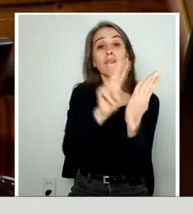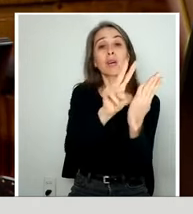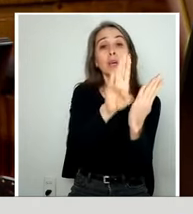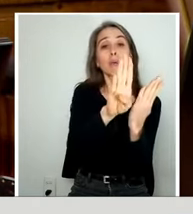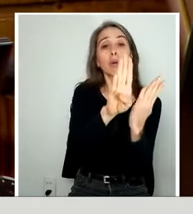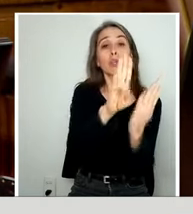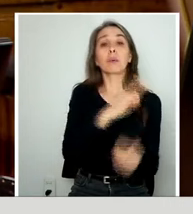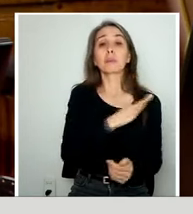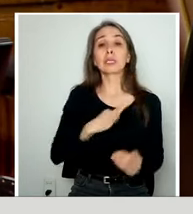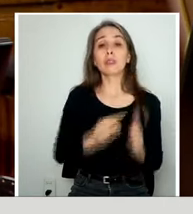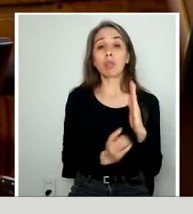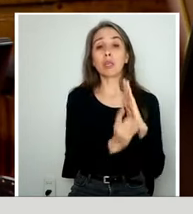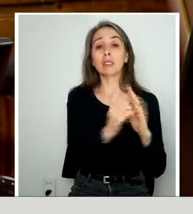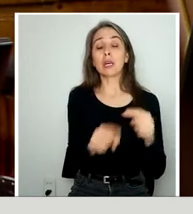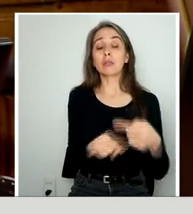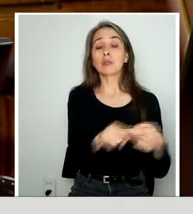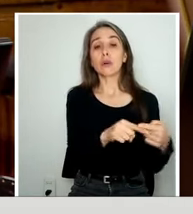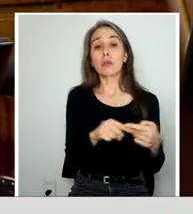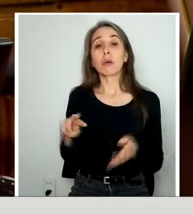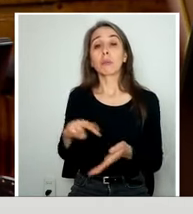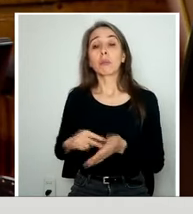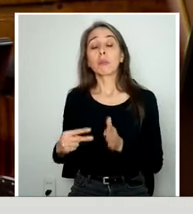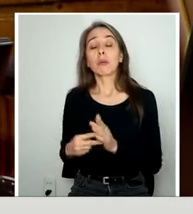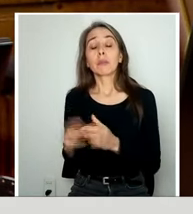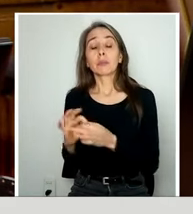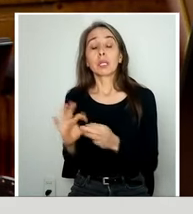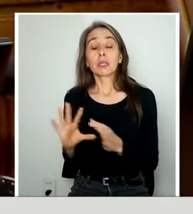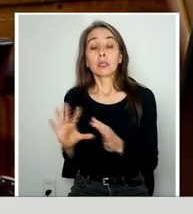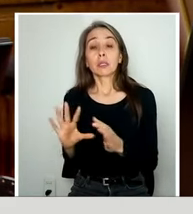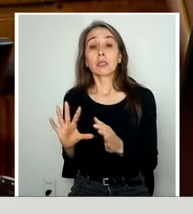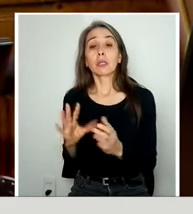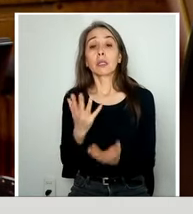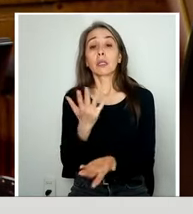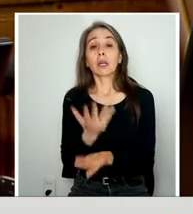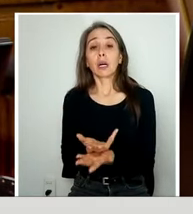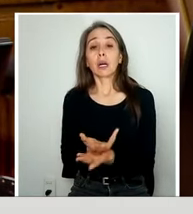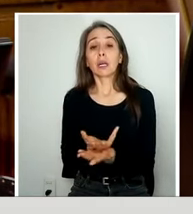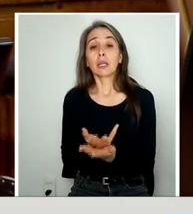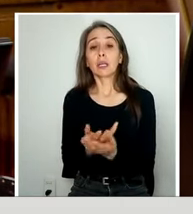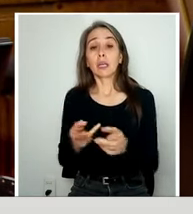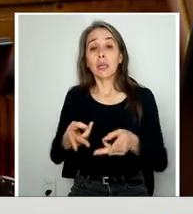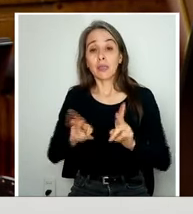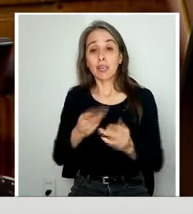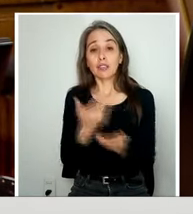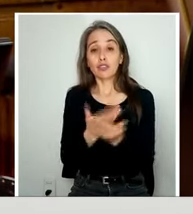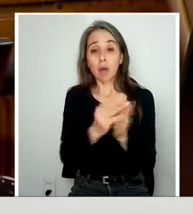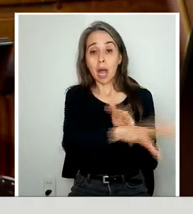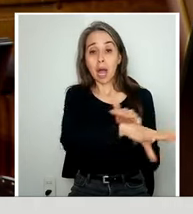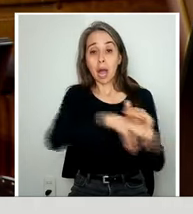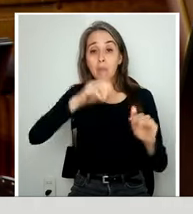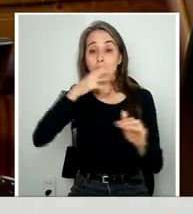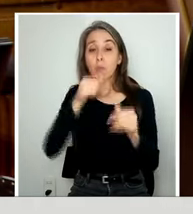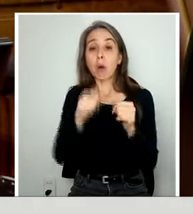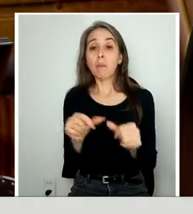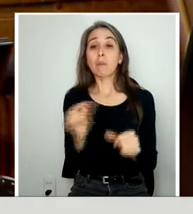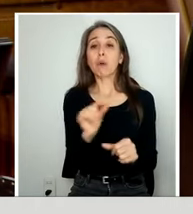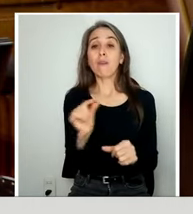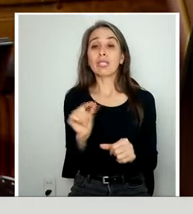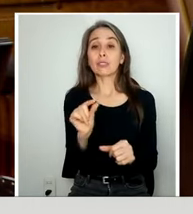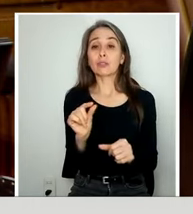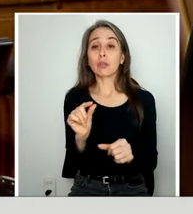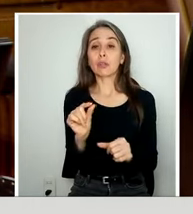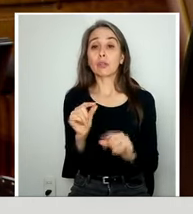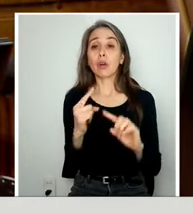Pero hay un problema grave hay derechos de aprovechamiento de aguas provisorios y la exigencia